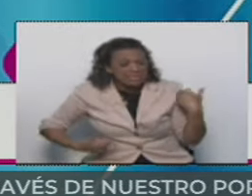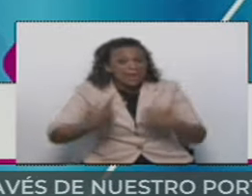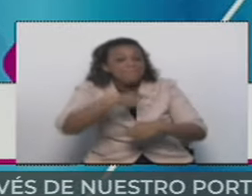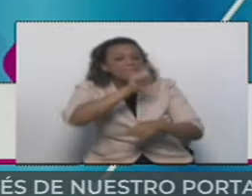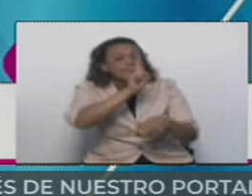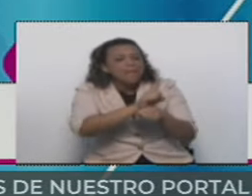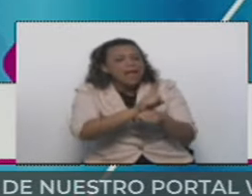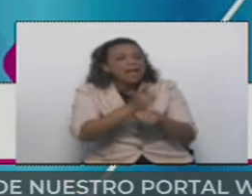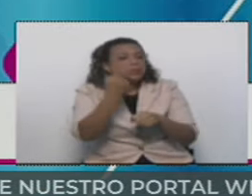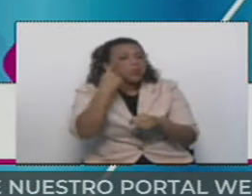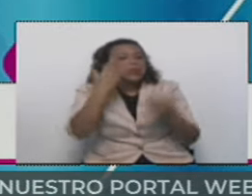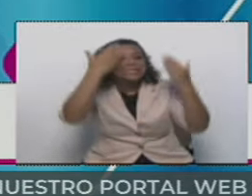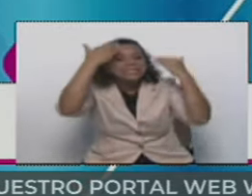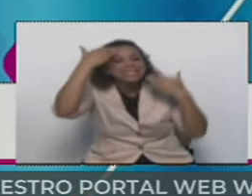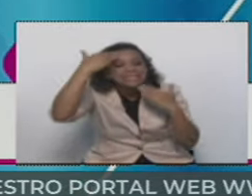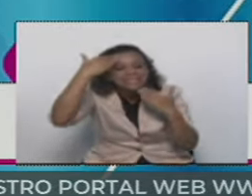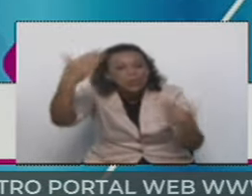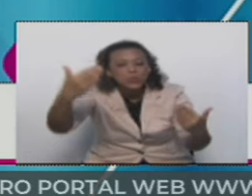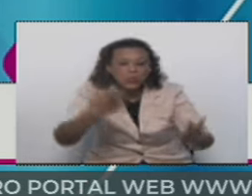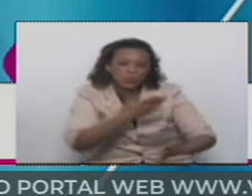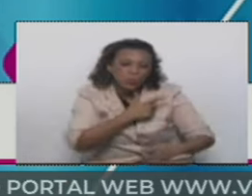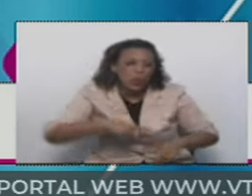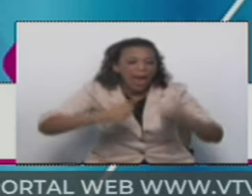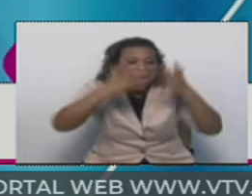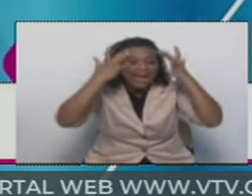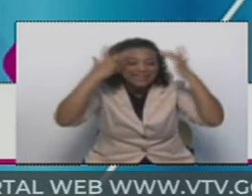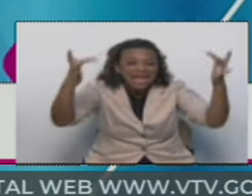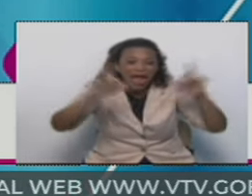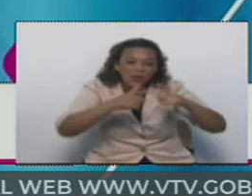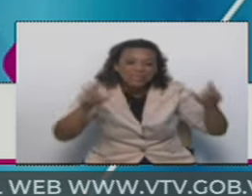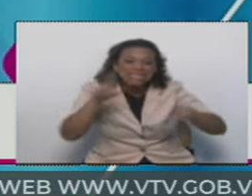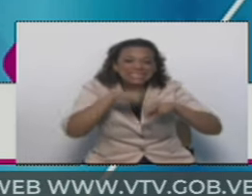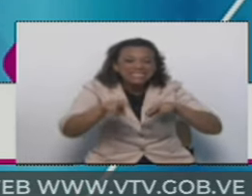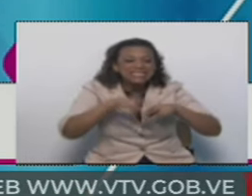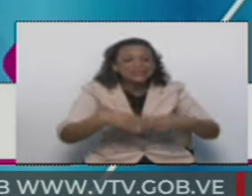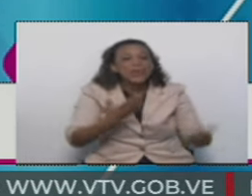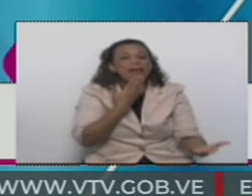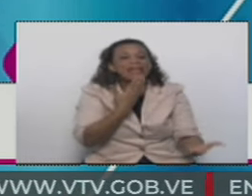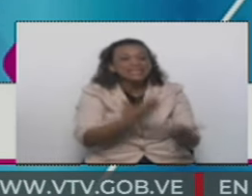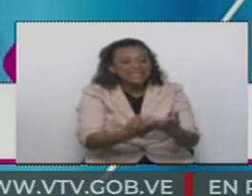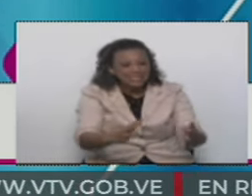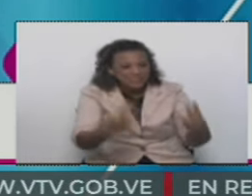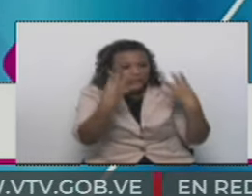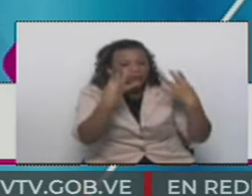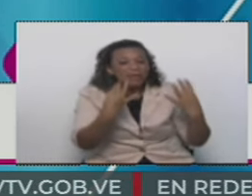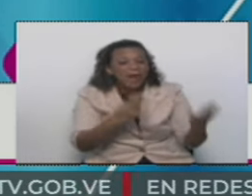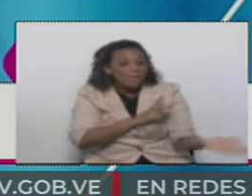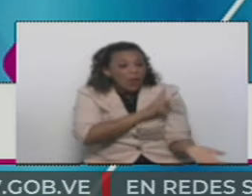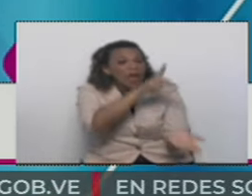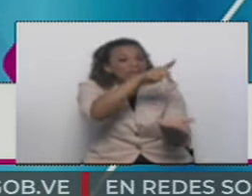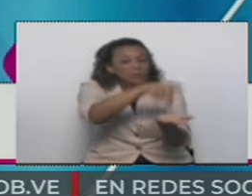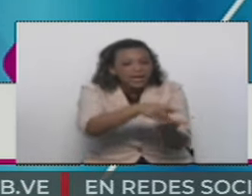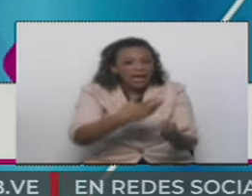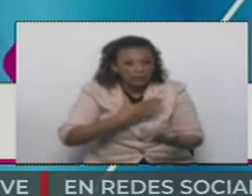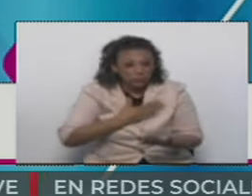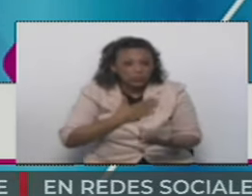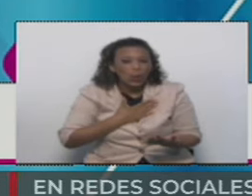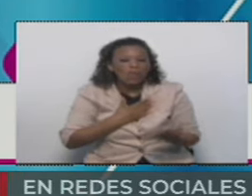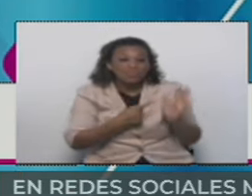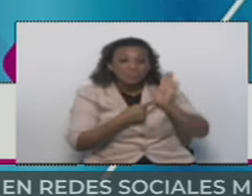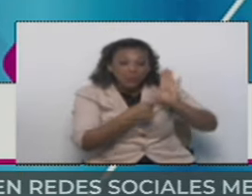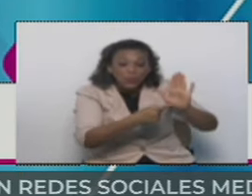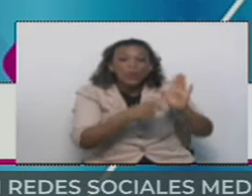primeramente, un saludo de parte de la Generación Genial y el agradecimiento por implementar la